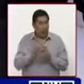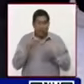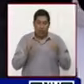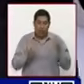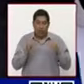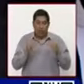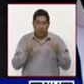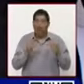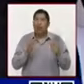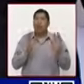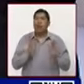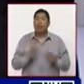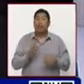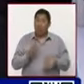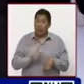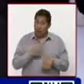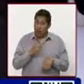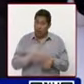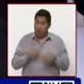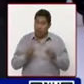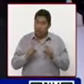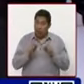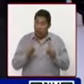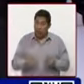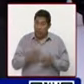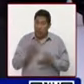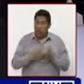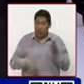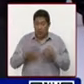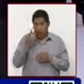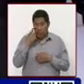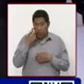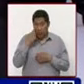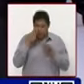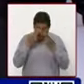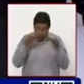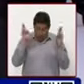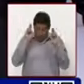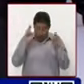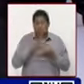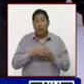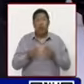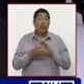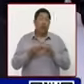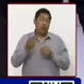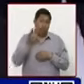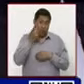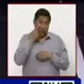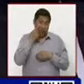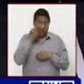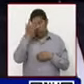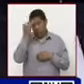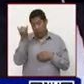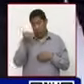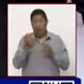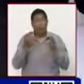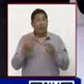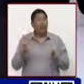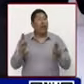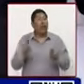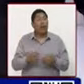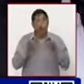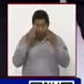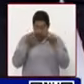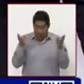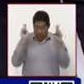equilibrio. Ahora, pero ¿alguna vez les has preguntado qué conocen de Halloween? Si conocen la historia de Halloween, ¿por qué ha comenzado la